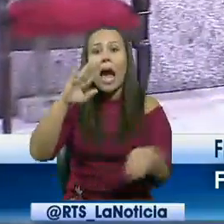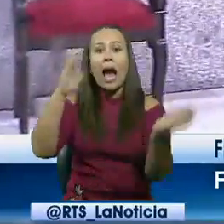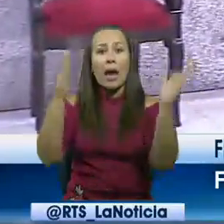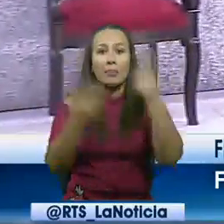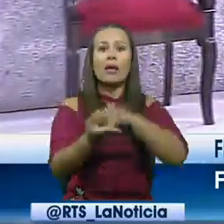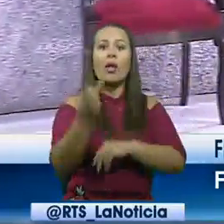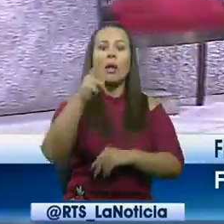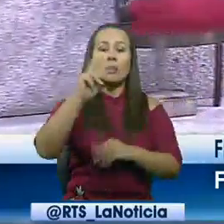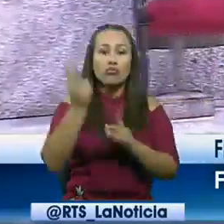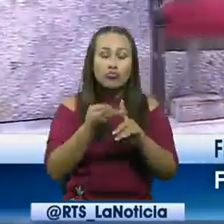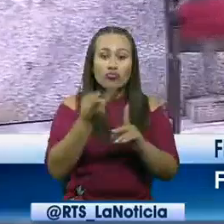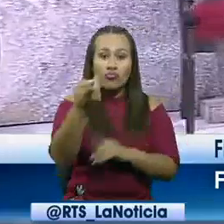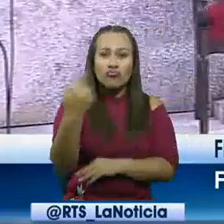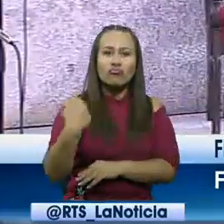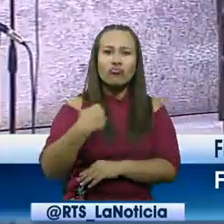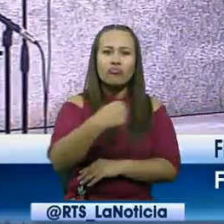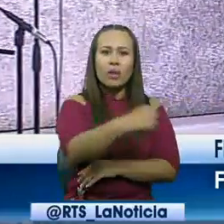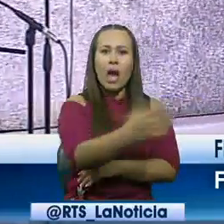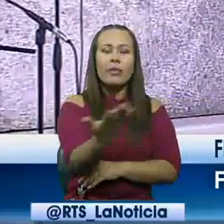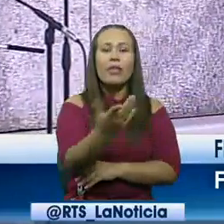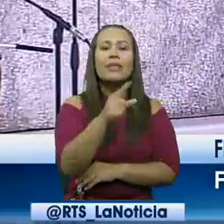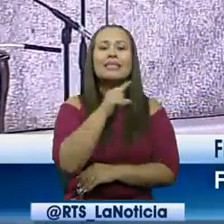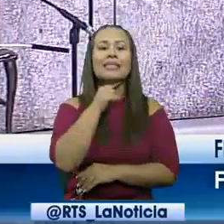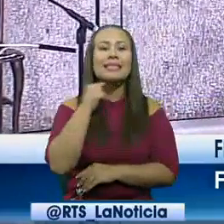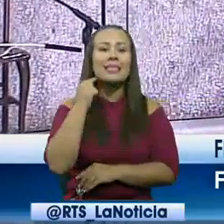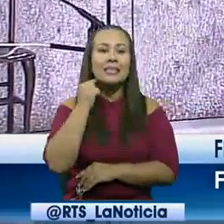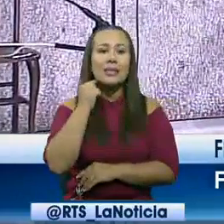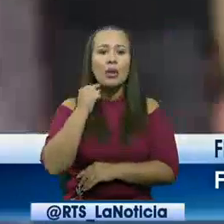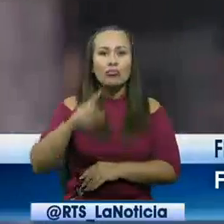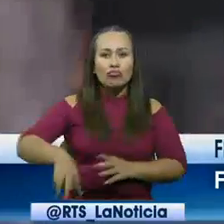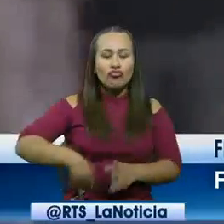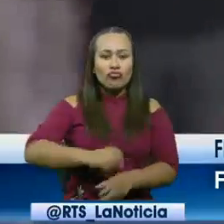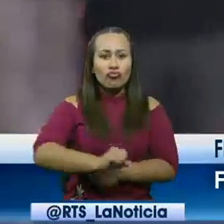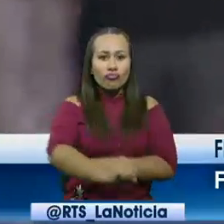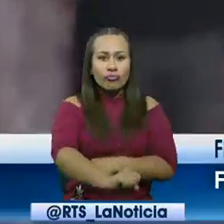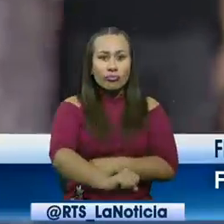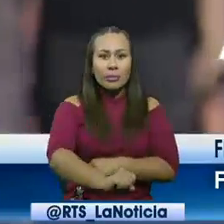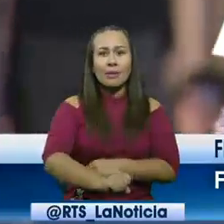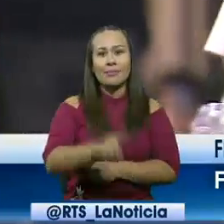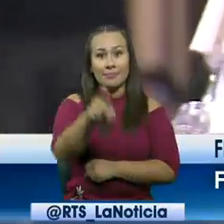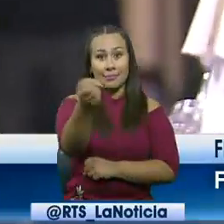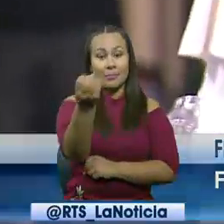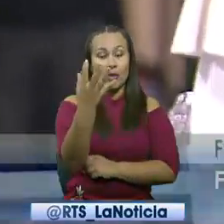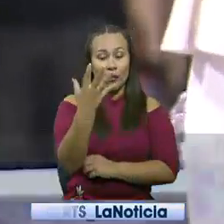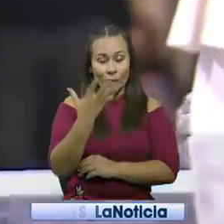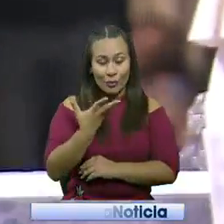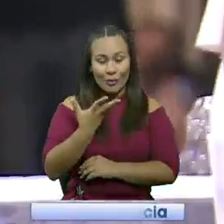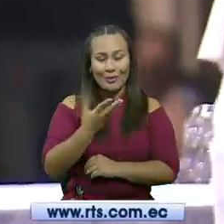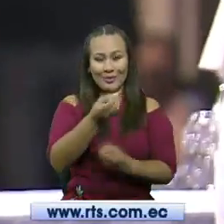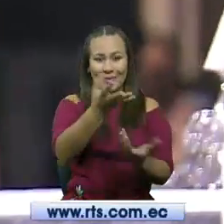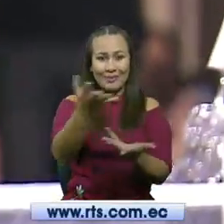Hurtado, donde se reunió con sacerdotes jesuitas, informó Ítalo Ruiz.